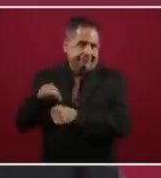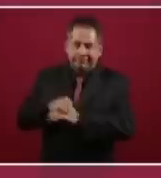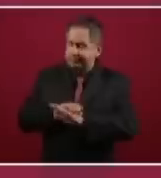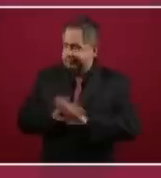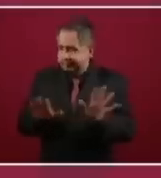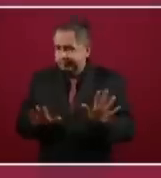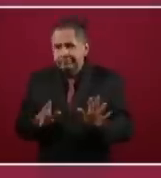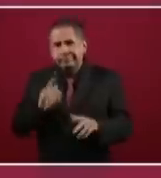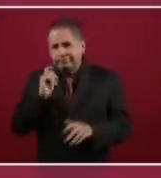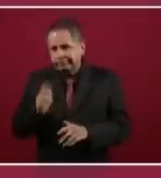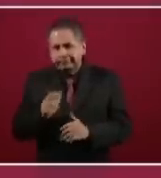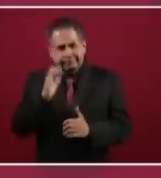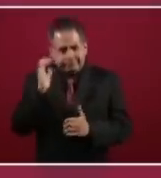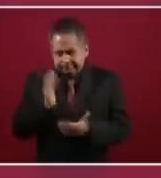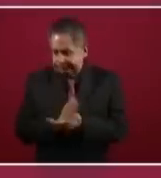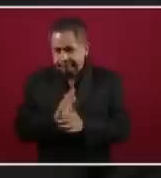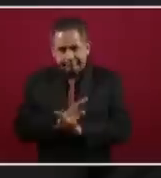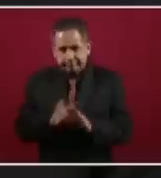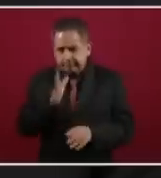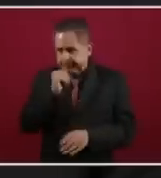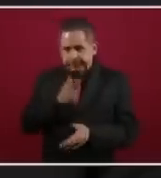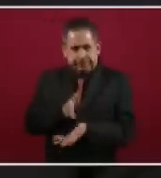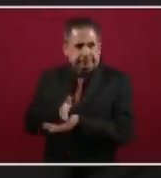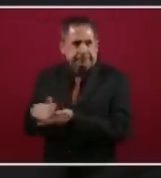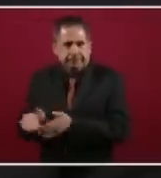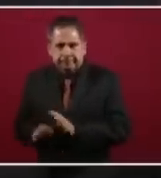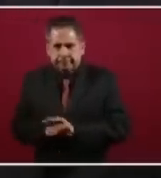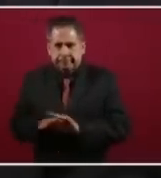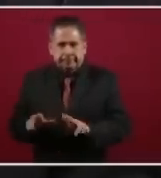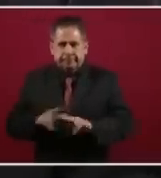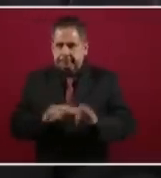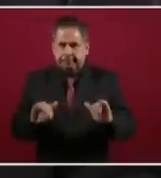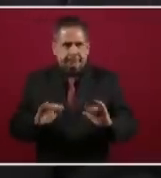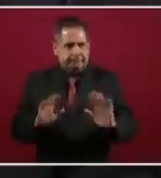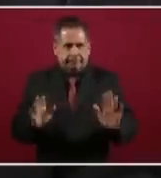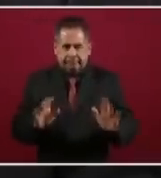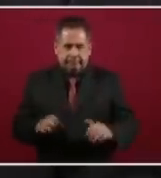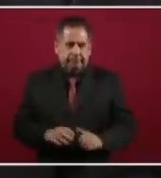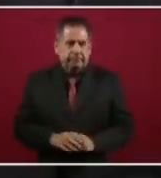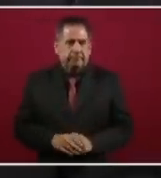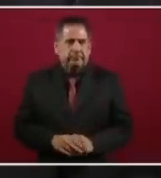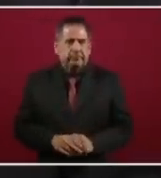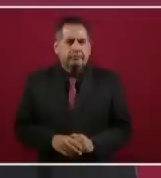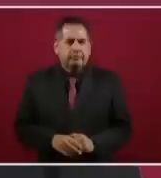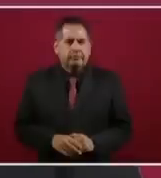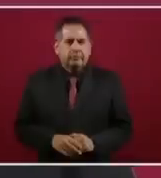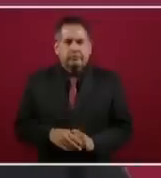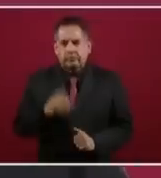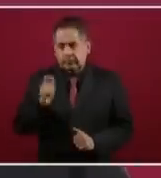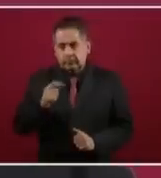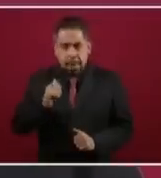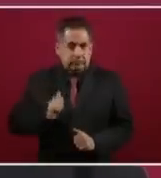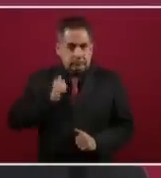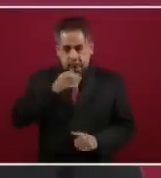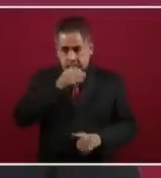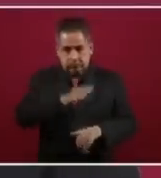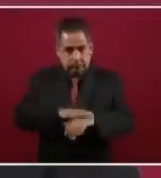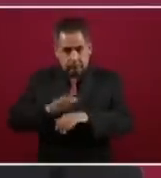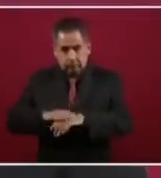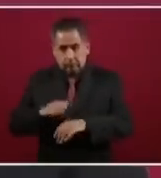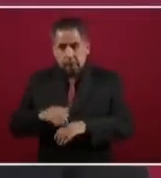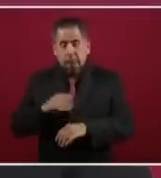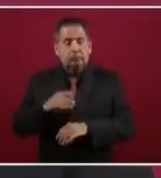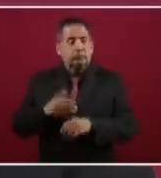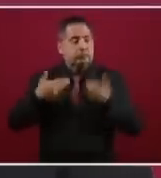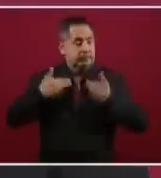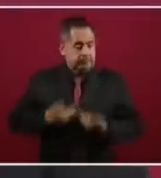Eso debe descartarse por completo. Aquí aprovecho para decir que el